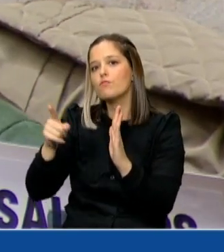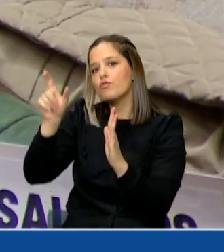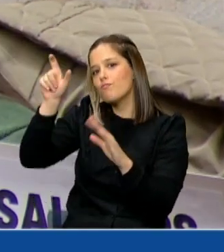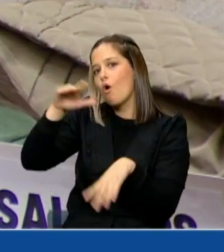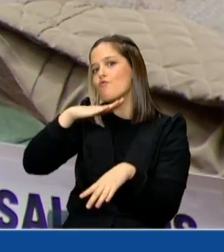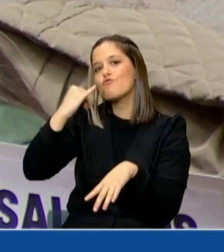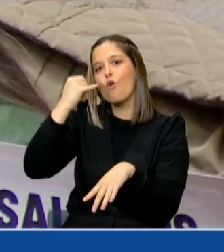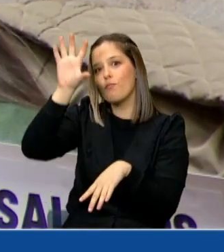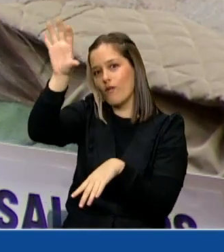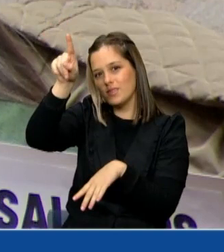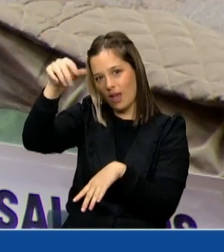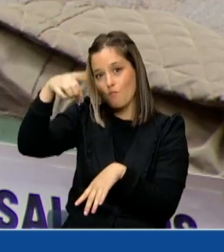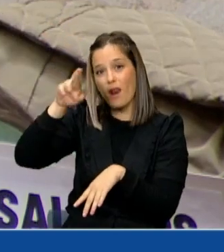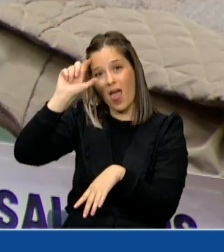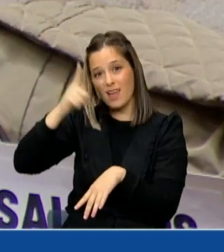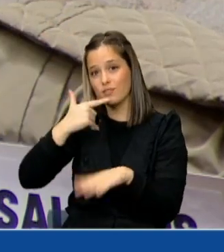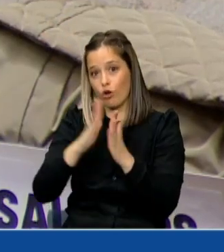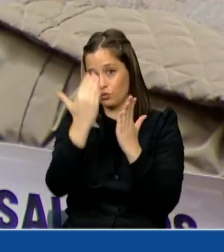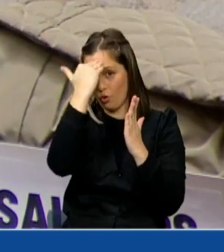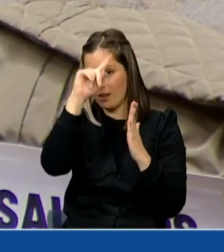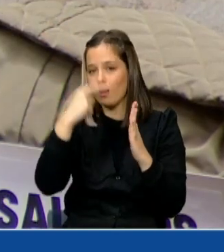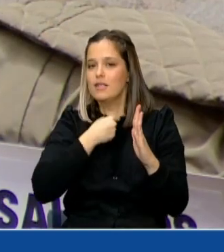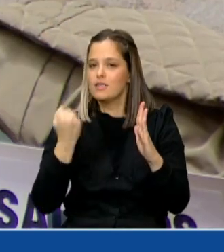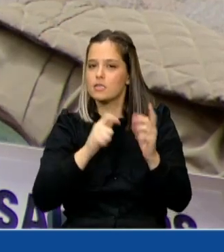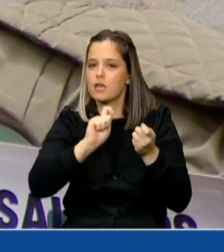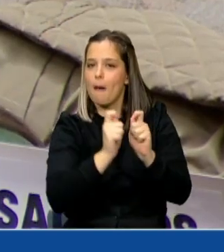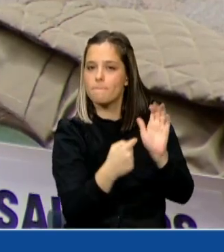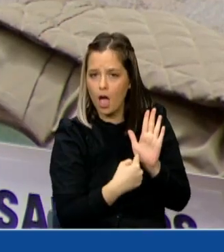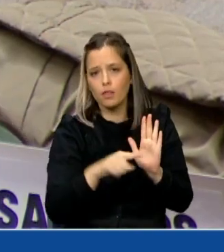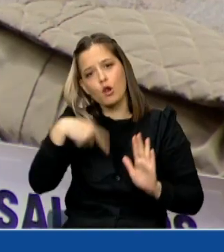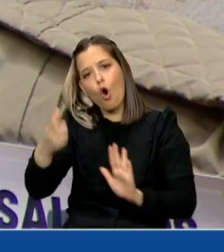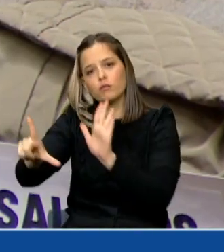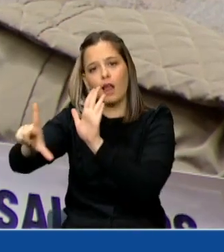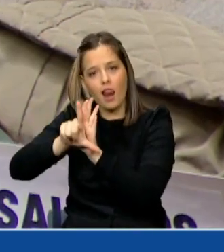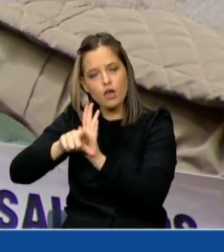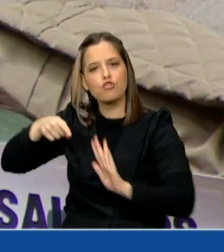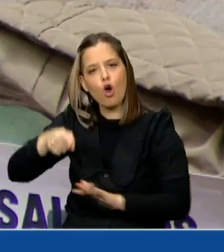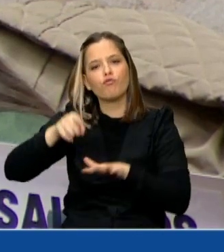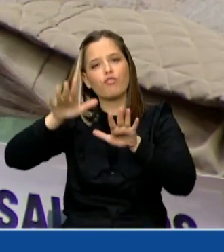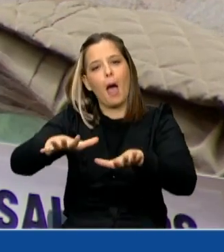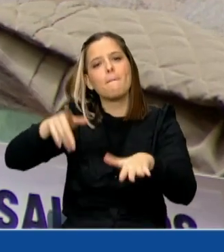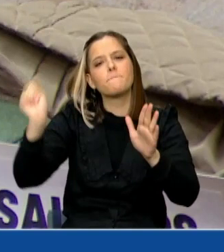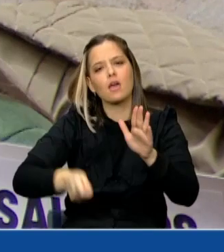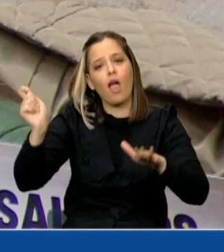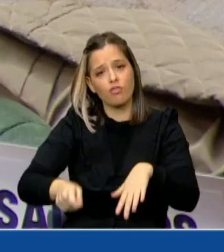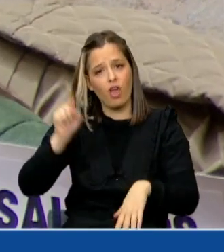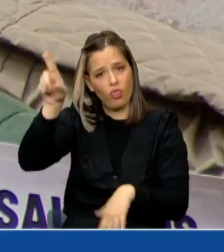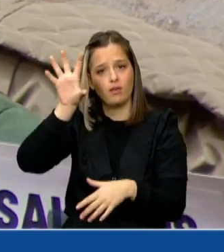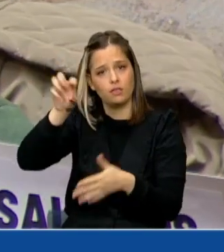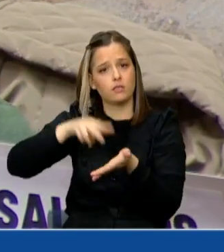en Jujuy. También tenemos la ley antipiquetes de Sáenz en Salta. Tenemos